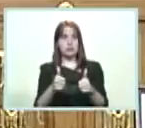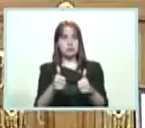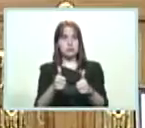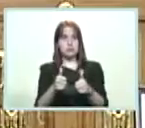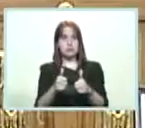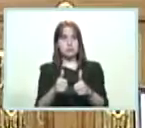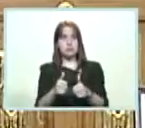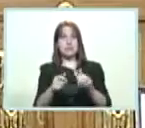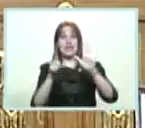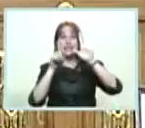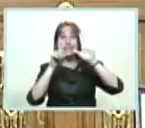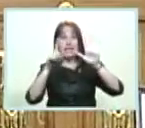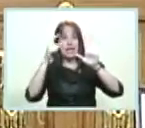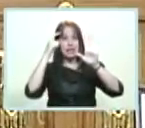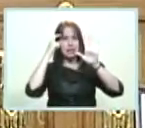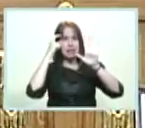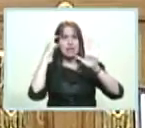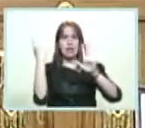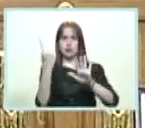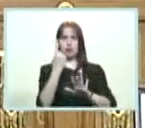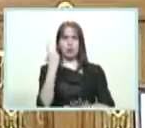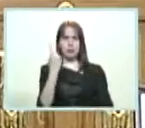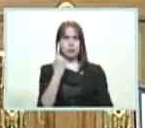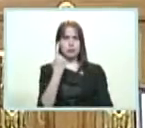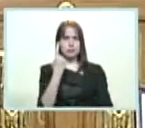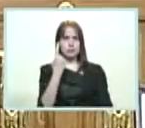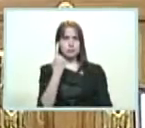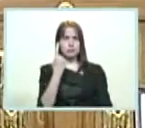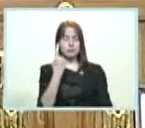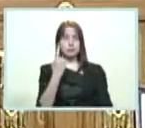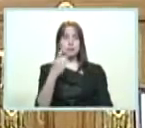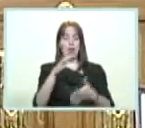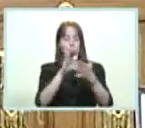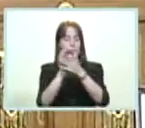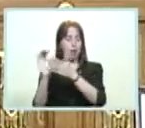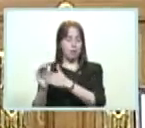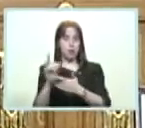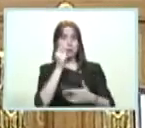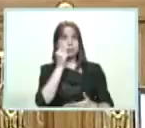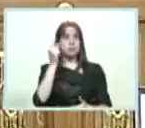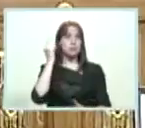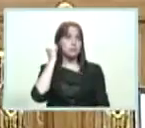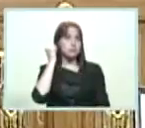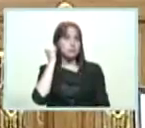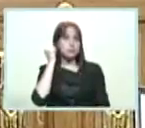Han pasado 6 días apenas, compañeros, compañeros, el viejamoroso,